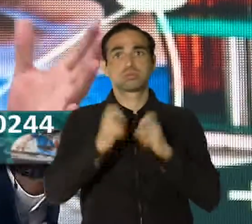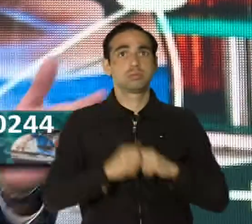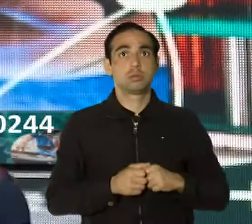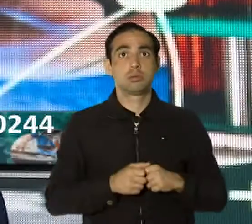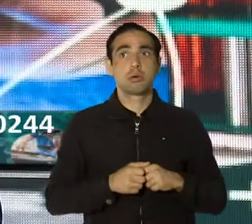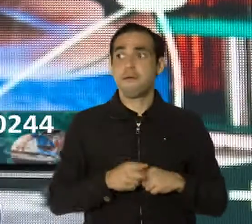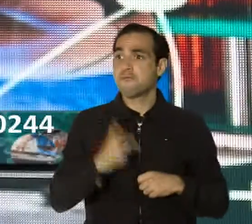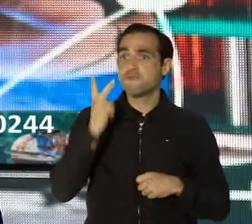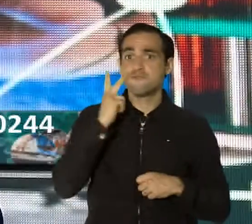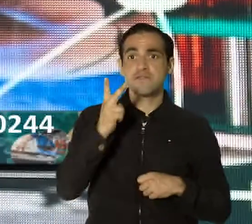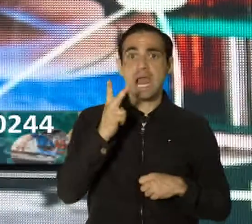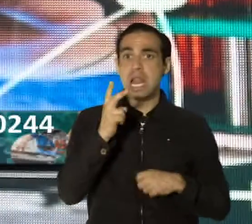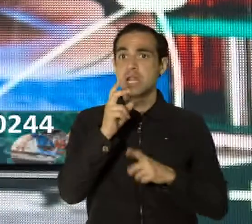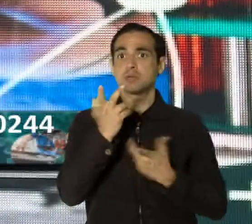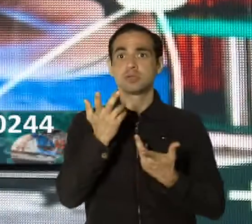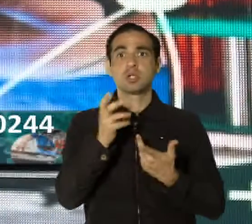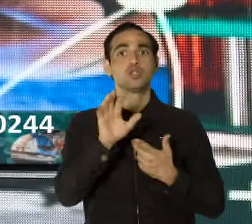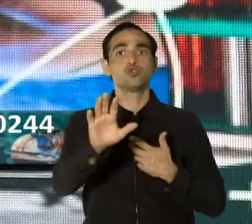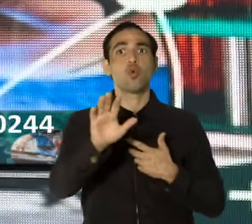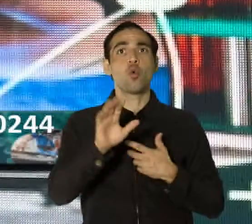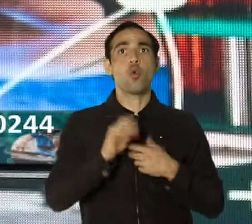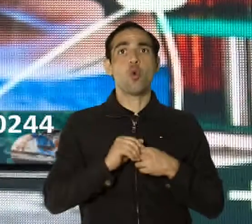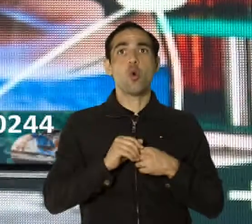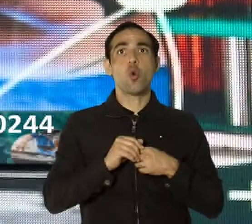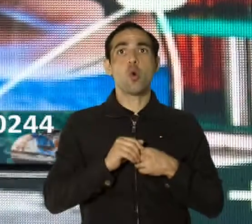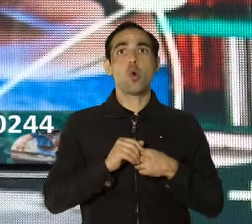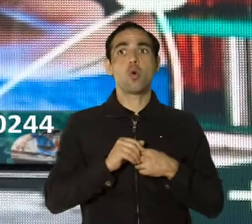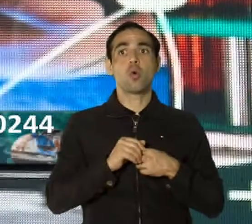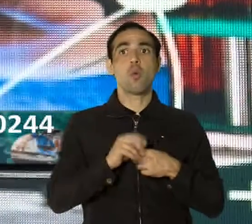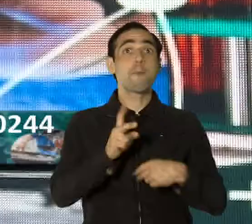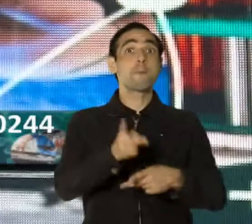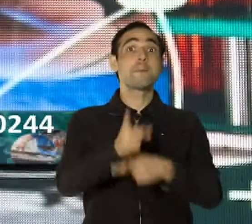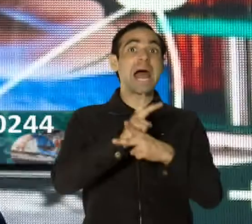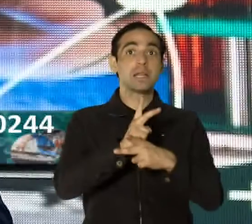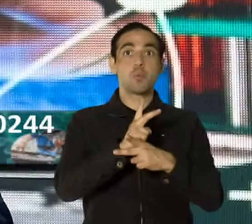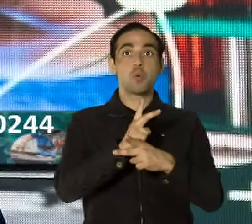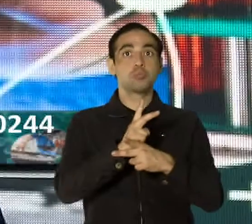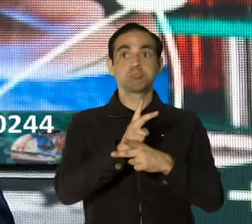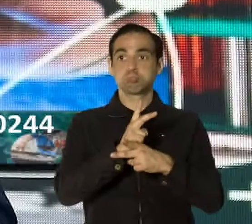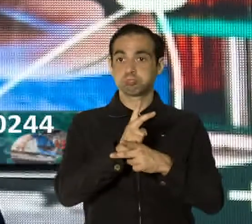las personas que tienen acceso a cada parte de ello.